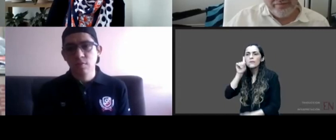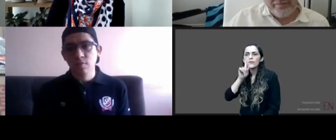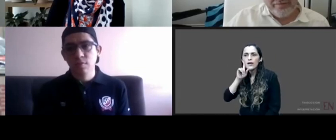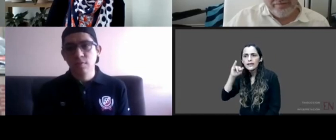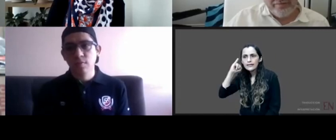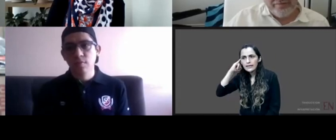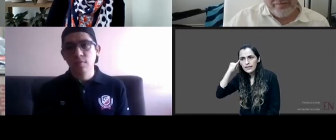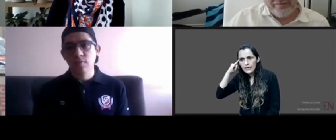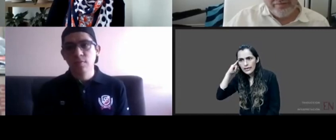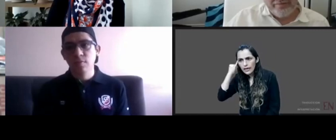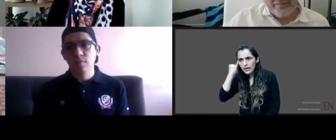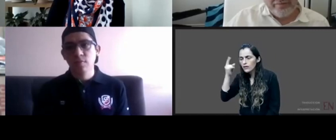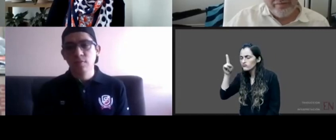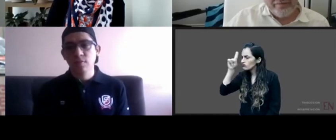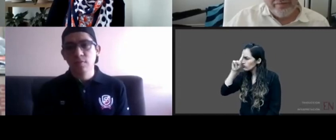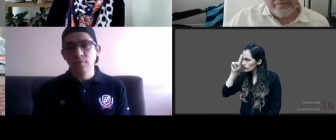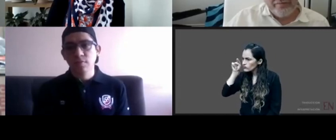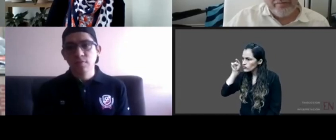sus derechos